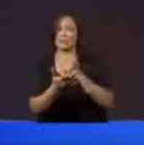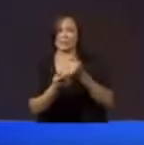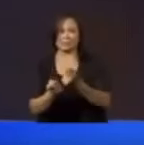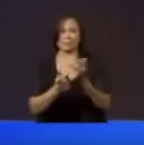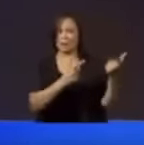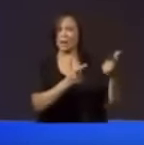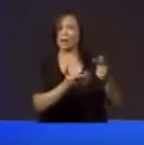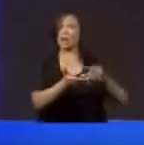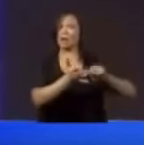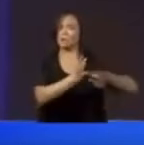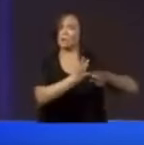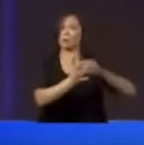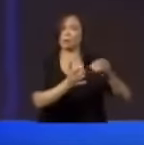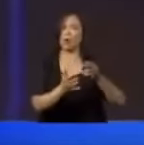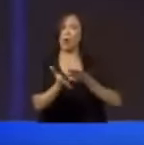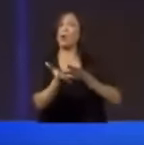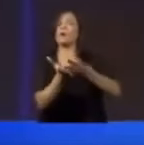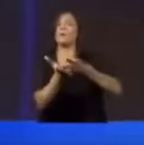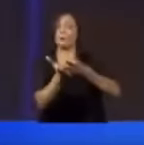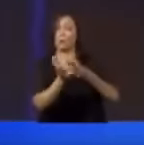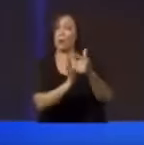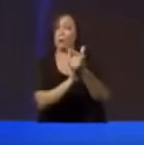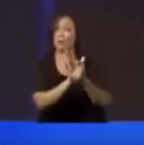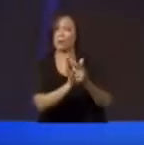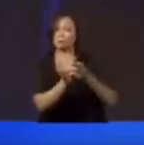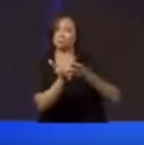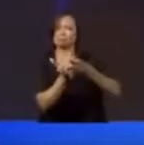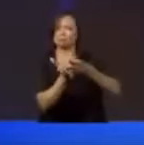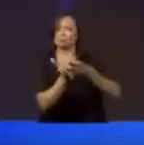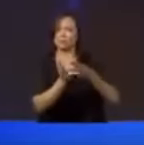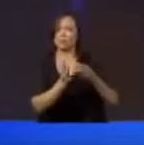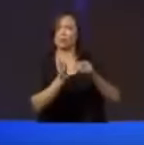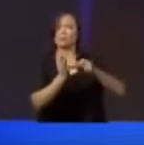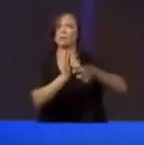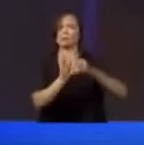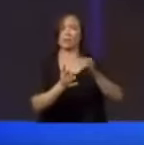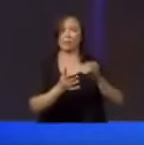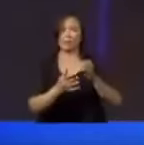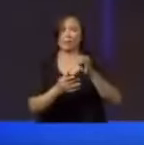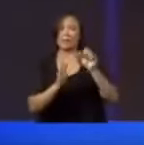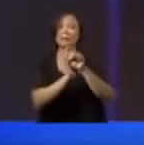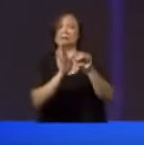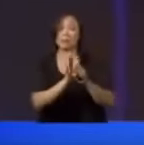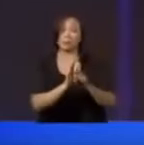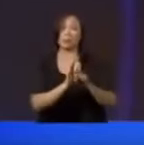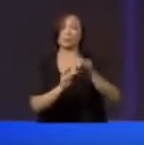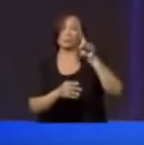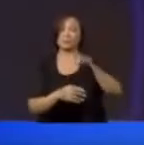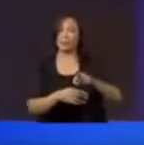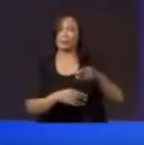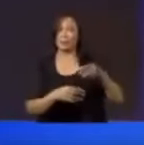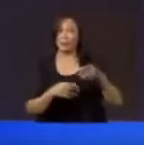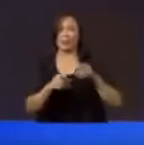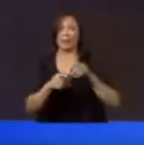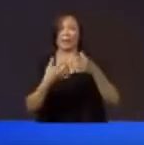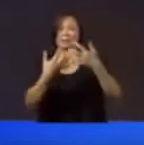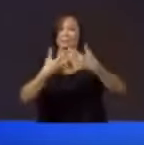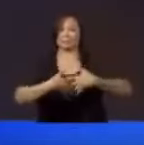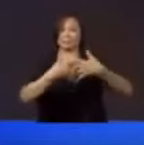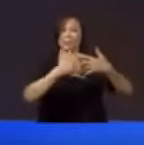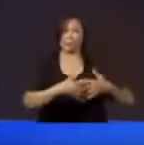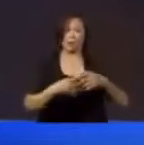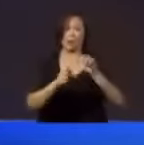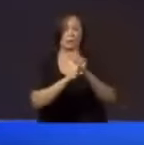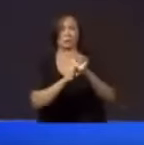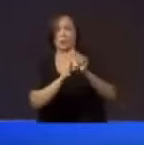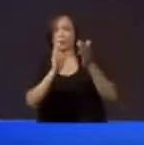impuestos. ¿Qué significa legitimar los impuestos? Bueno, que el Estado debe retribuirle al sector empresarial, a